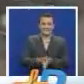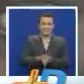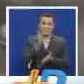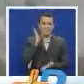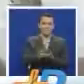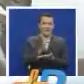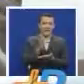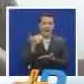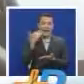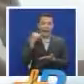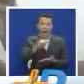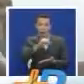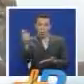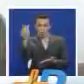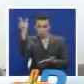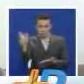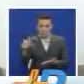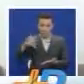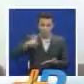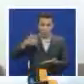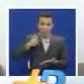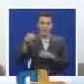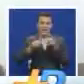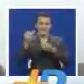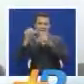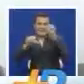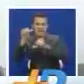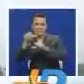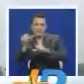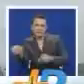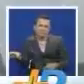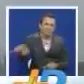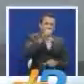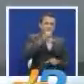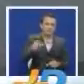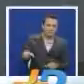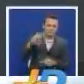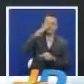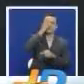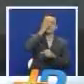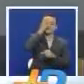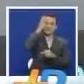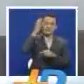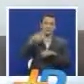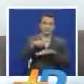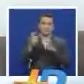cuando una joven le arrojó una sustancia en el rostro. Sí, estaba sentada en la sala de la casa donde